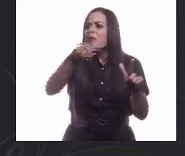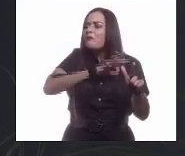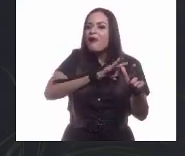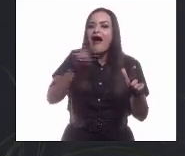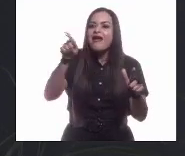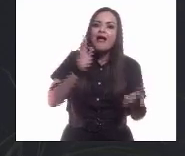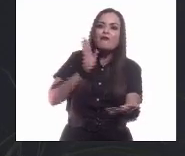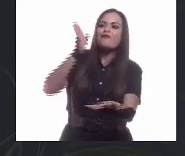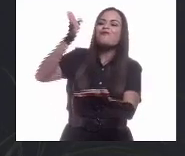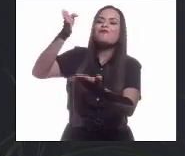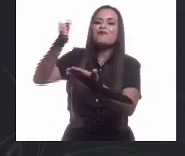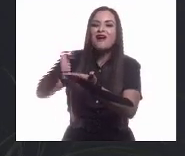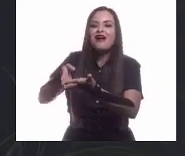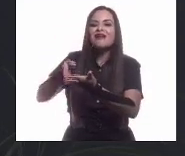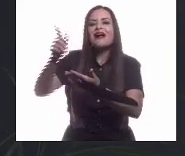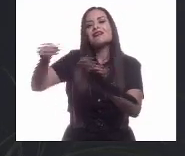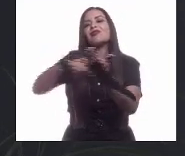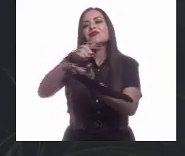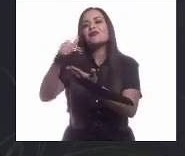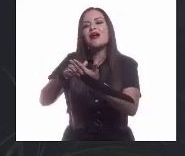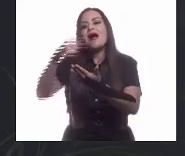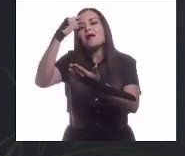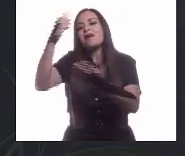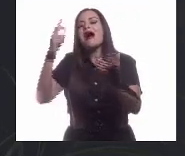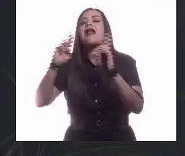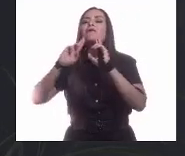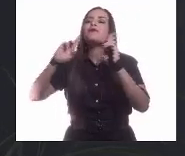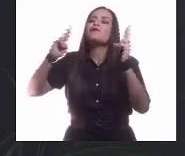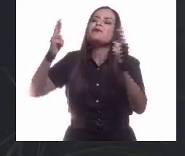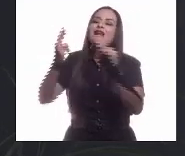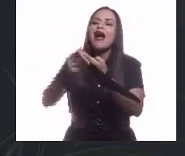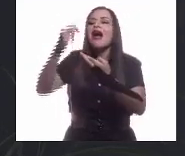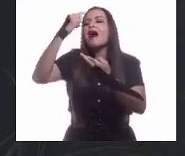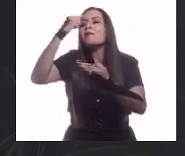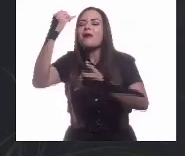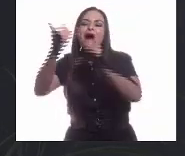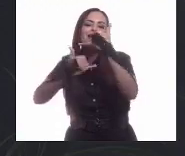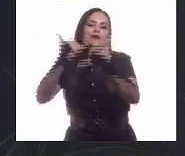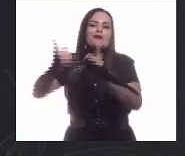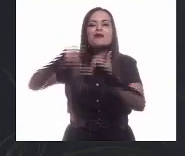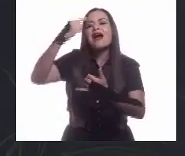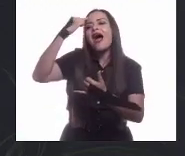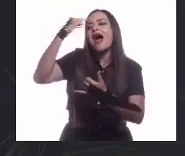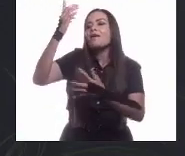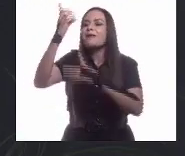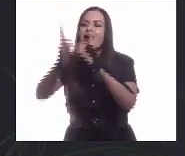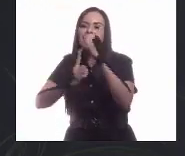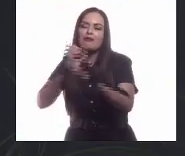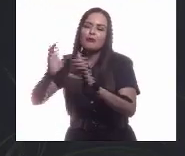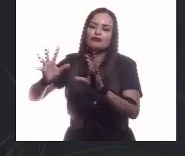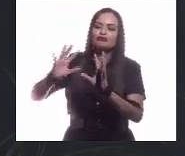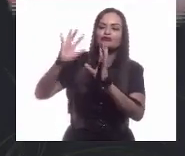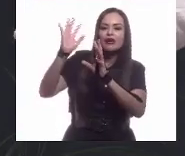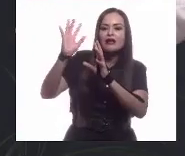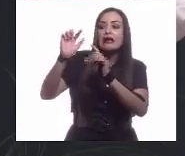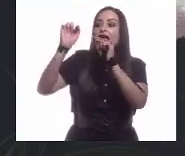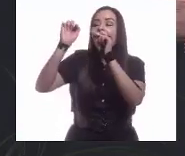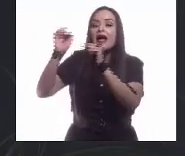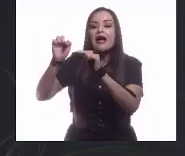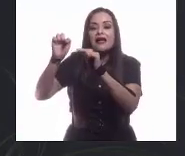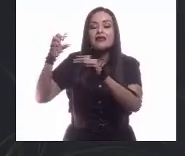que es un lugar para pensar, para reunirse, para recrearse o para practicar un deporte. Es nuestro